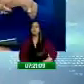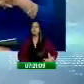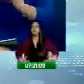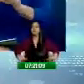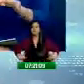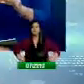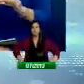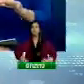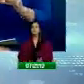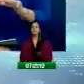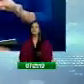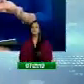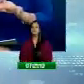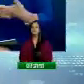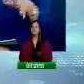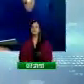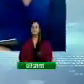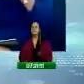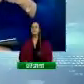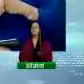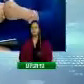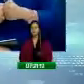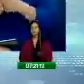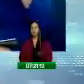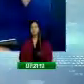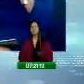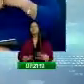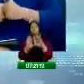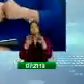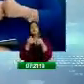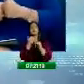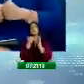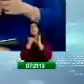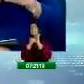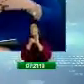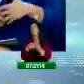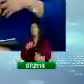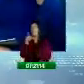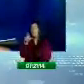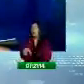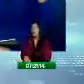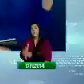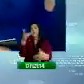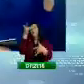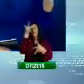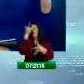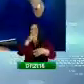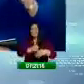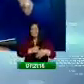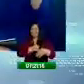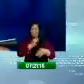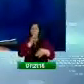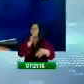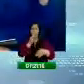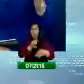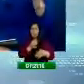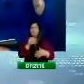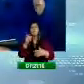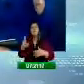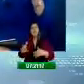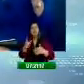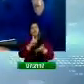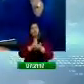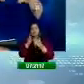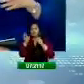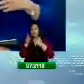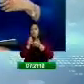no sé qué dice la ciencia respecto de que si una persona es contagiada, logra recuperarse y sale